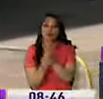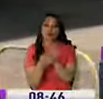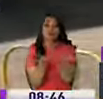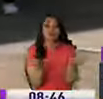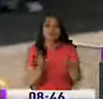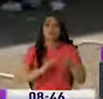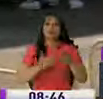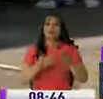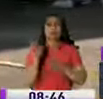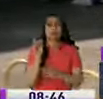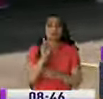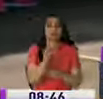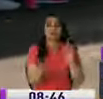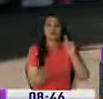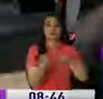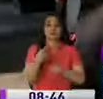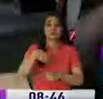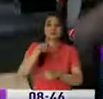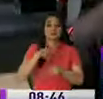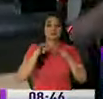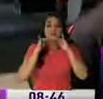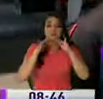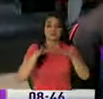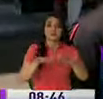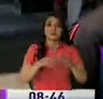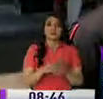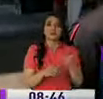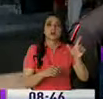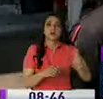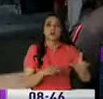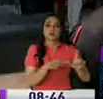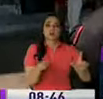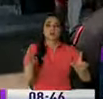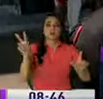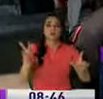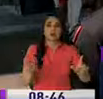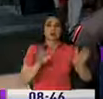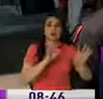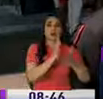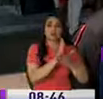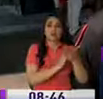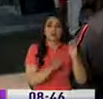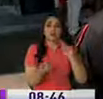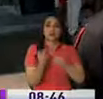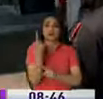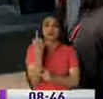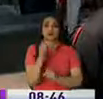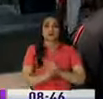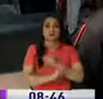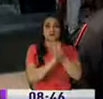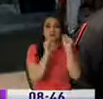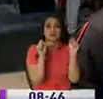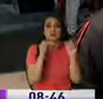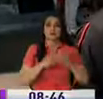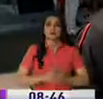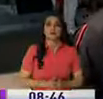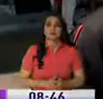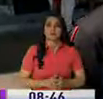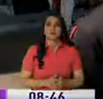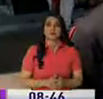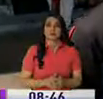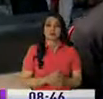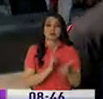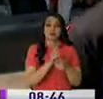de la comunidad hasta el 1 de septiembre. Estamos de lunes a viernes de 8:30 a 11 de la mañana. En